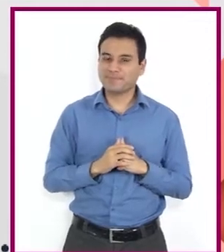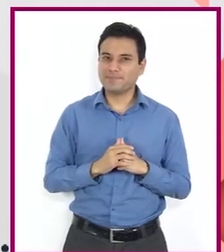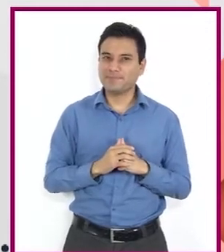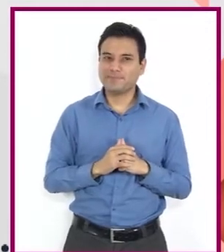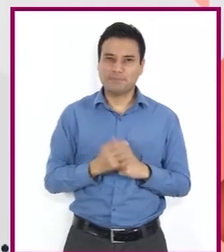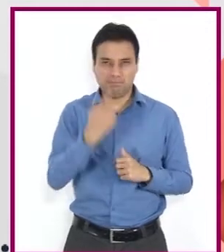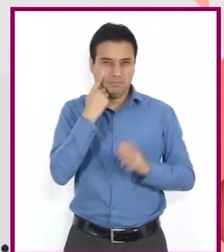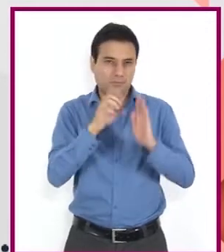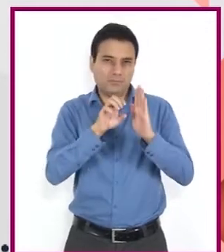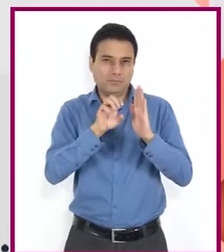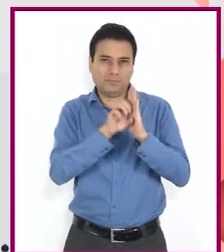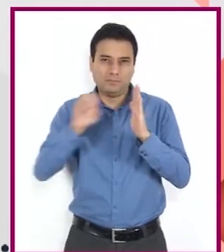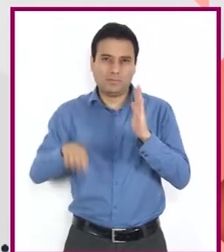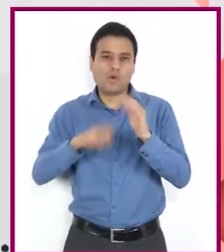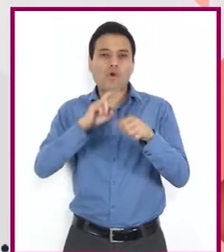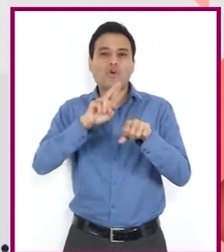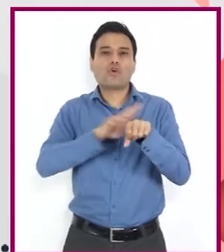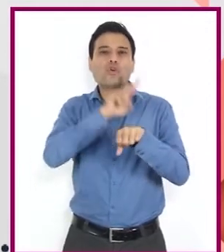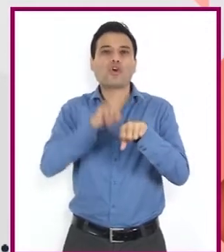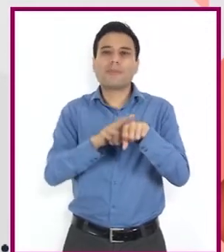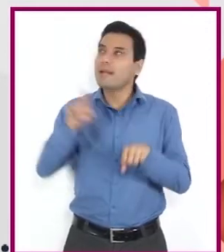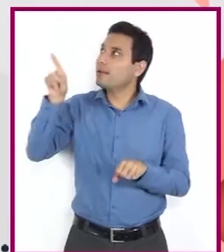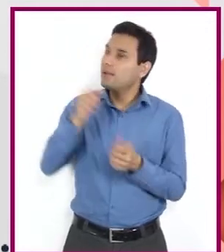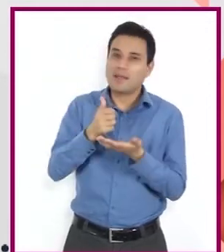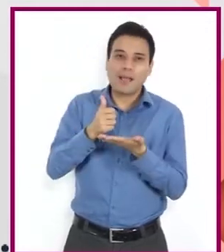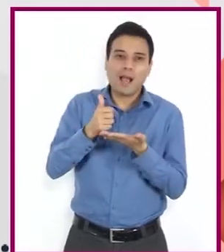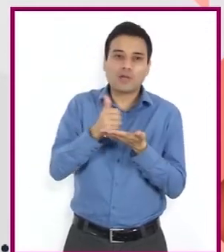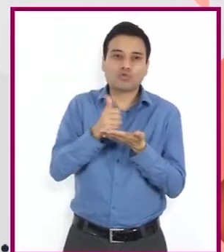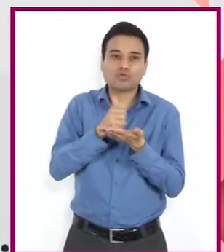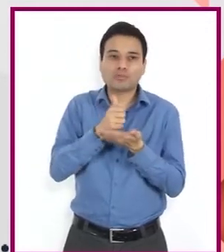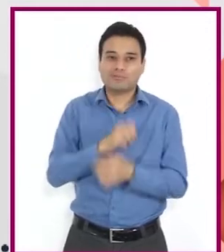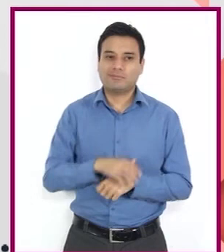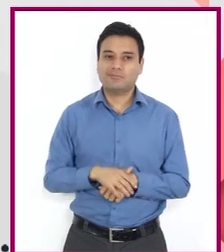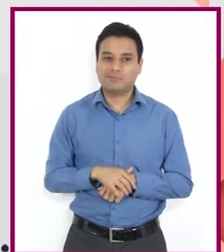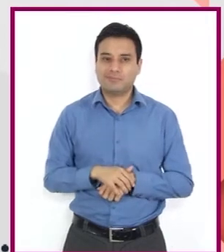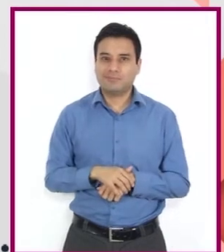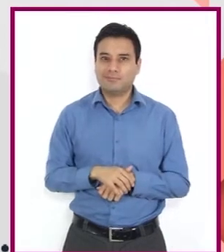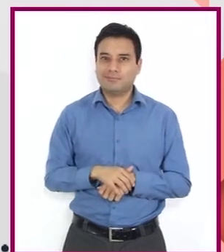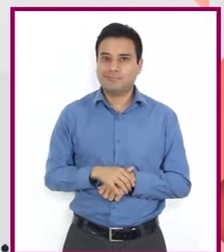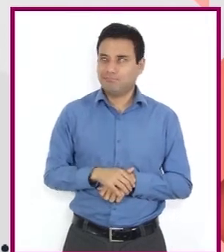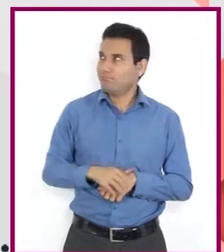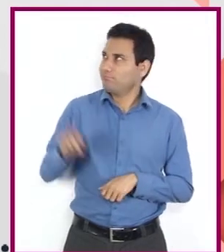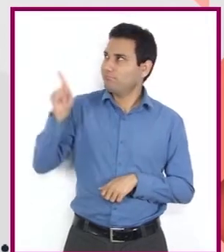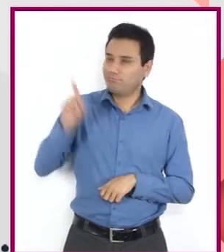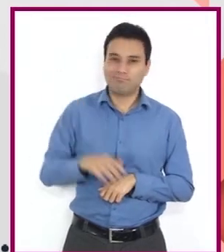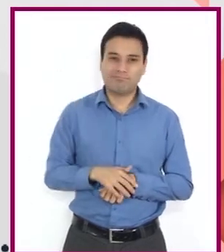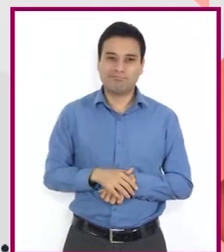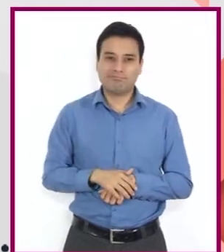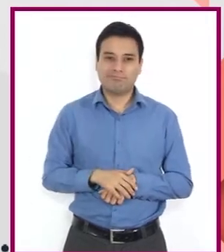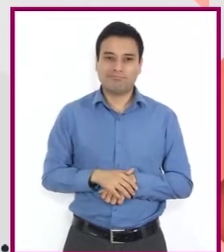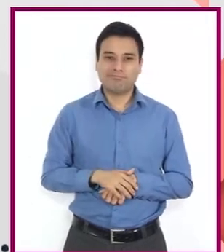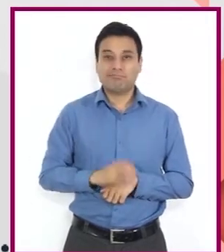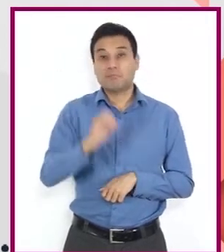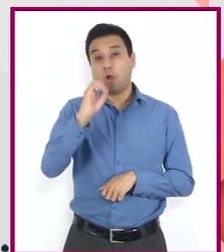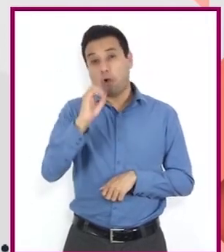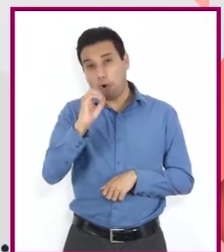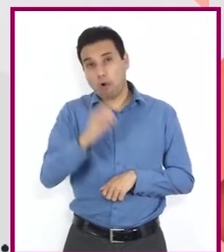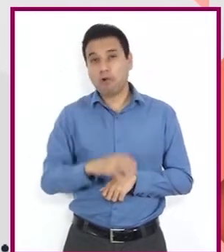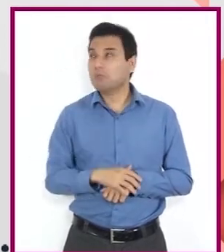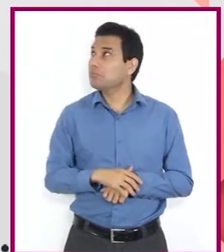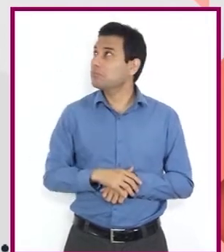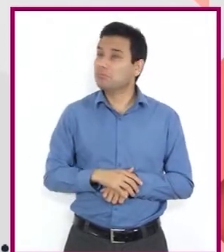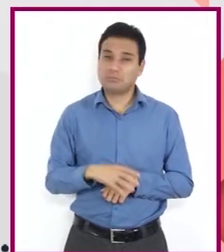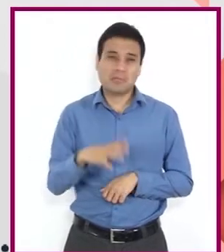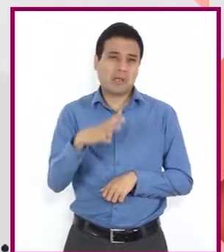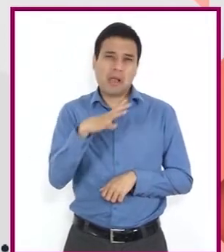narración normal podemos observar rectángulos como vemos aquí, o círculos o quizá otra forma,